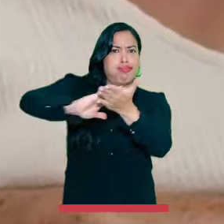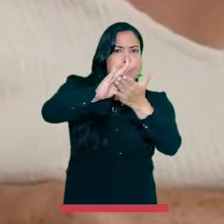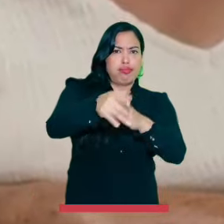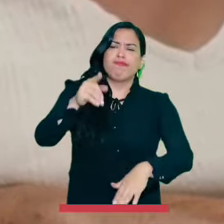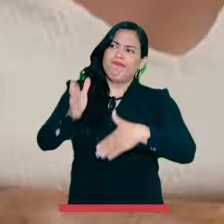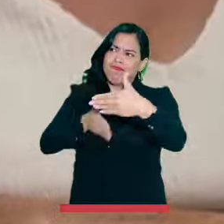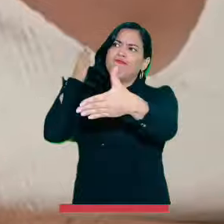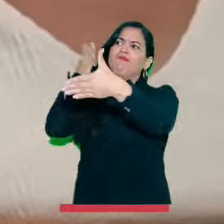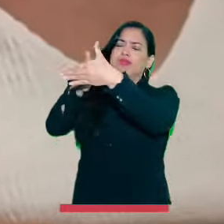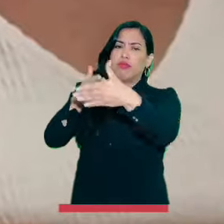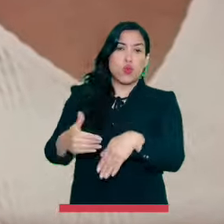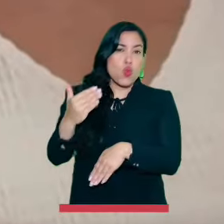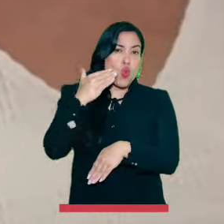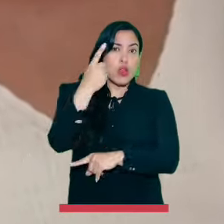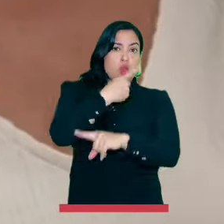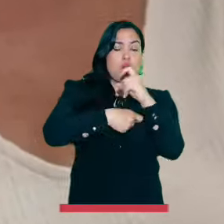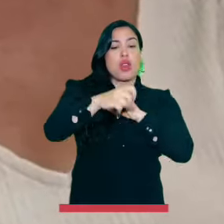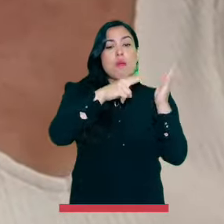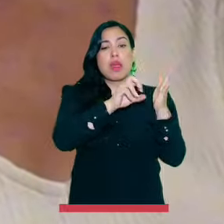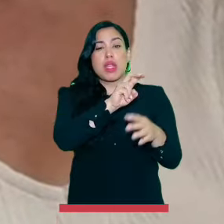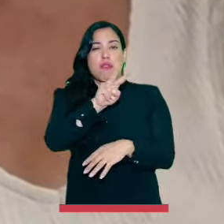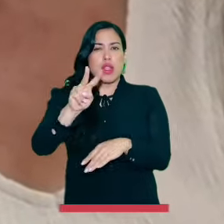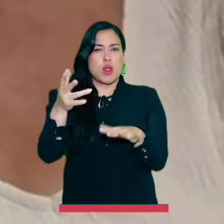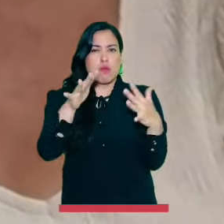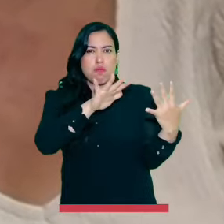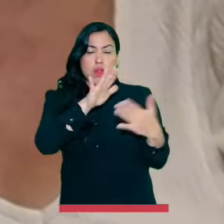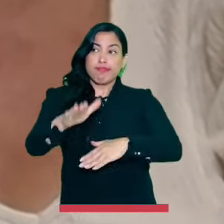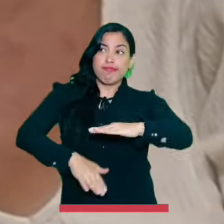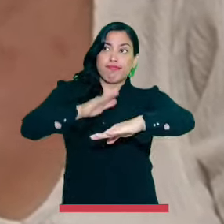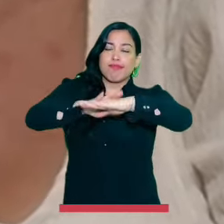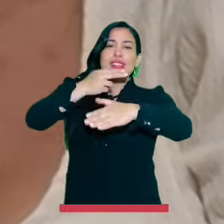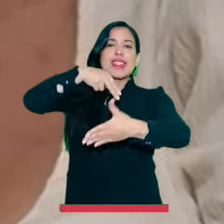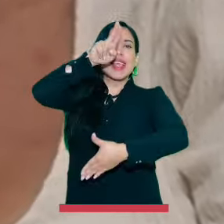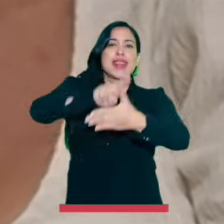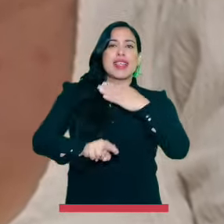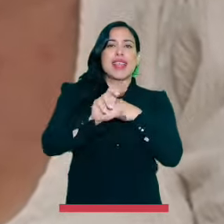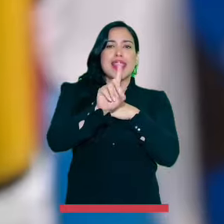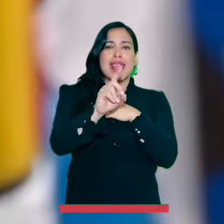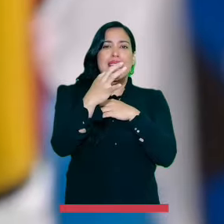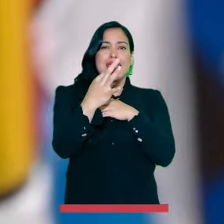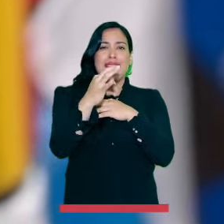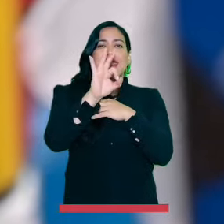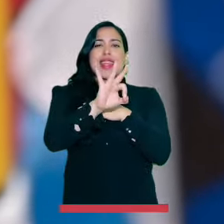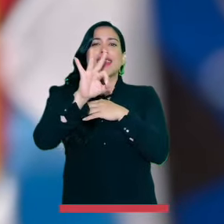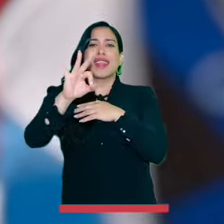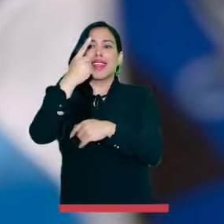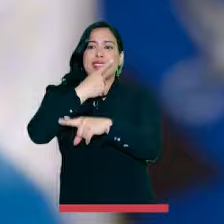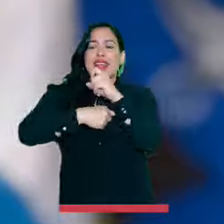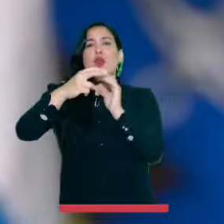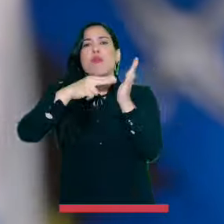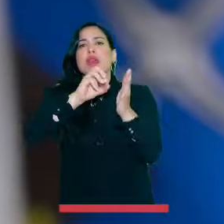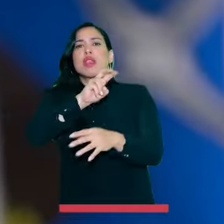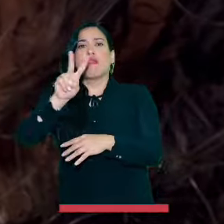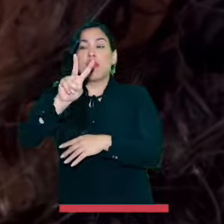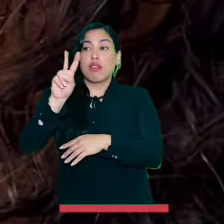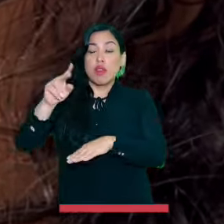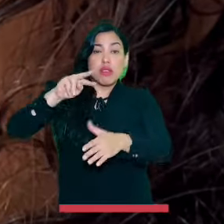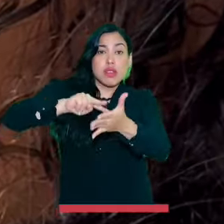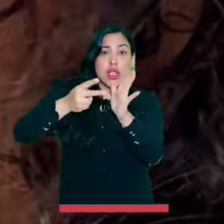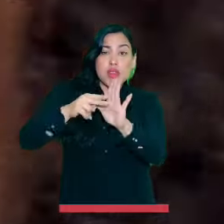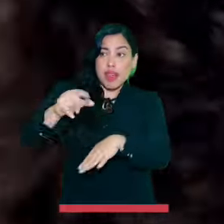una demanda. En el año 2022, finalizando, fue notificada la sentencia T333 de 2022 que ampara